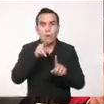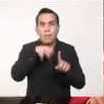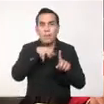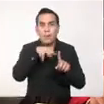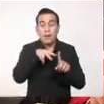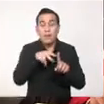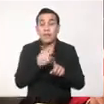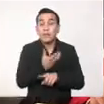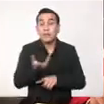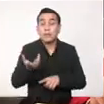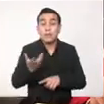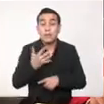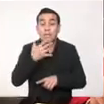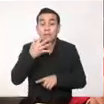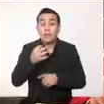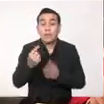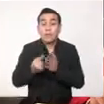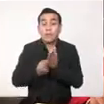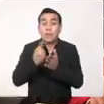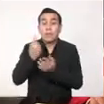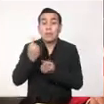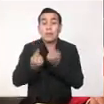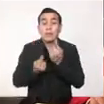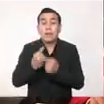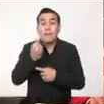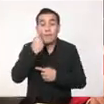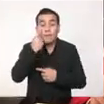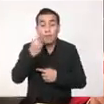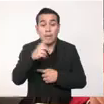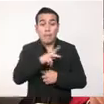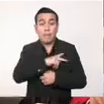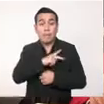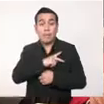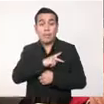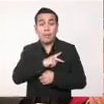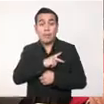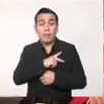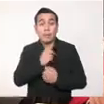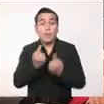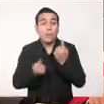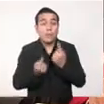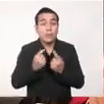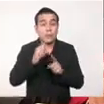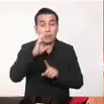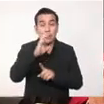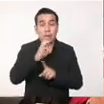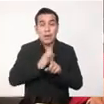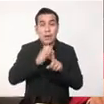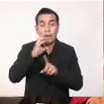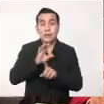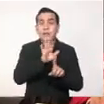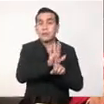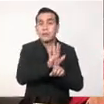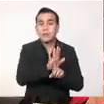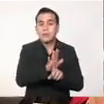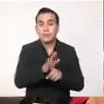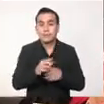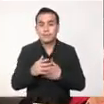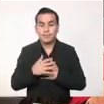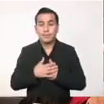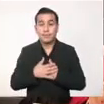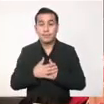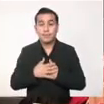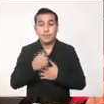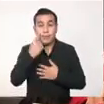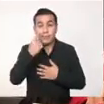magistrado tiene, y el primer requisito es ver el carácter personalista de la Constitución, es decir, proteger los derechos fundamentales. Y